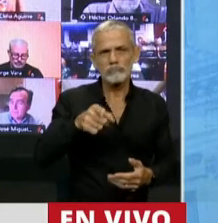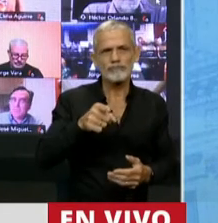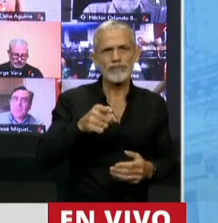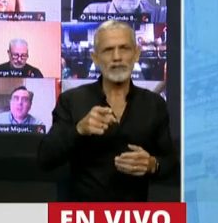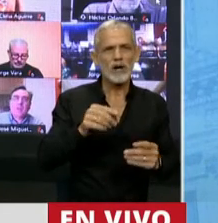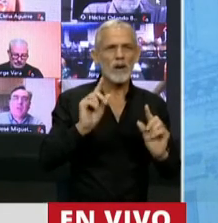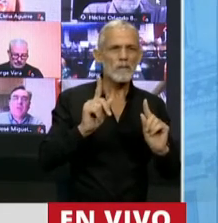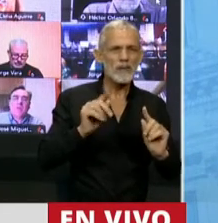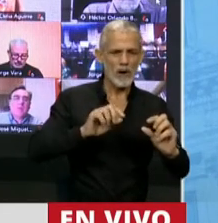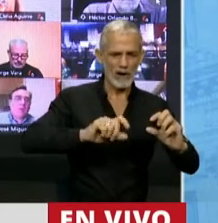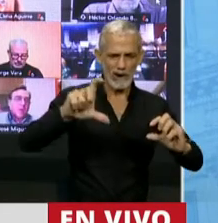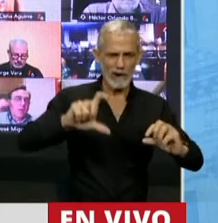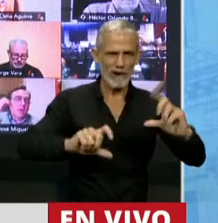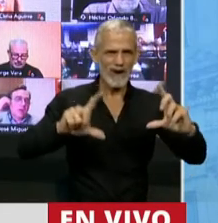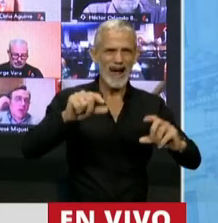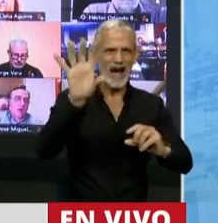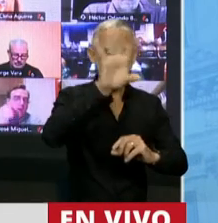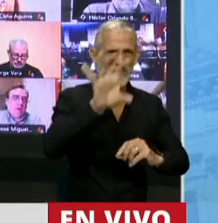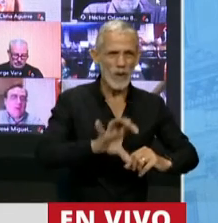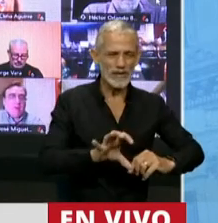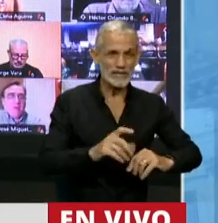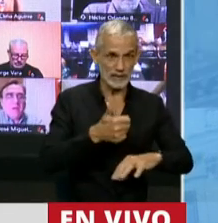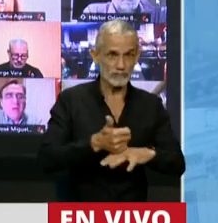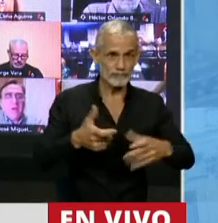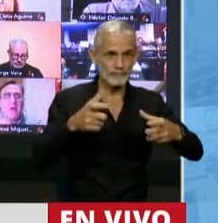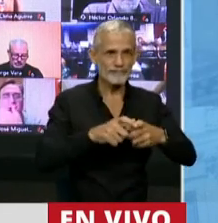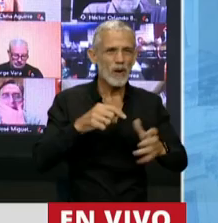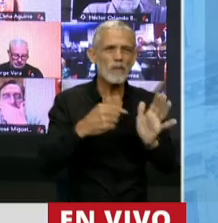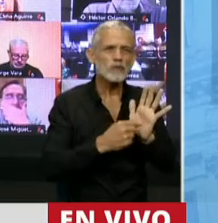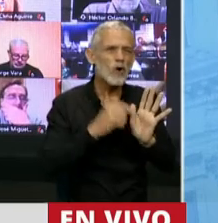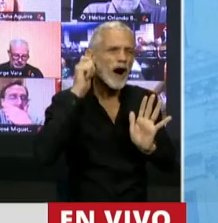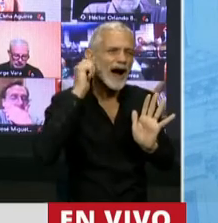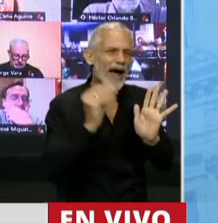Esas compensaciones de las provincias que estaban en el inciso G,